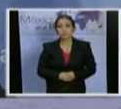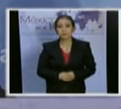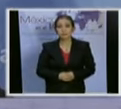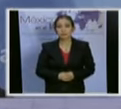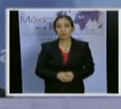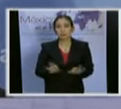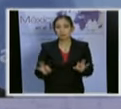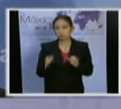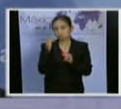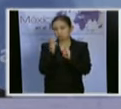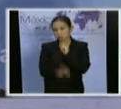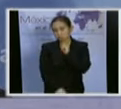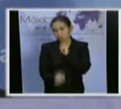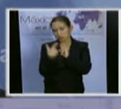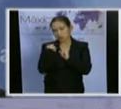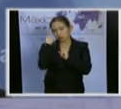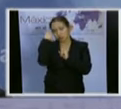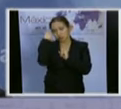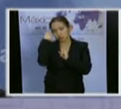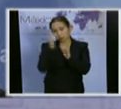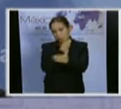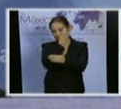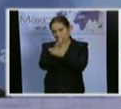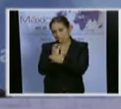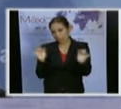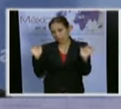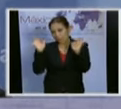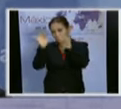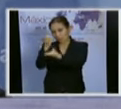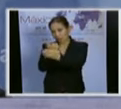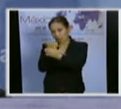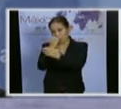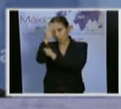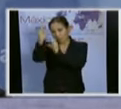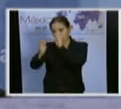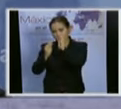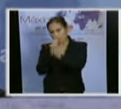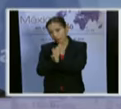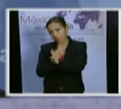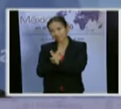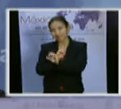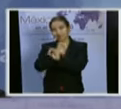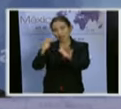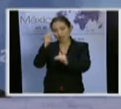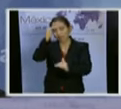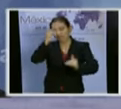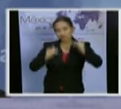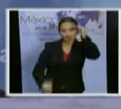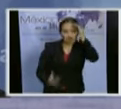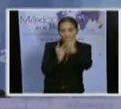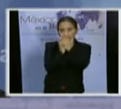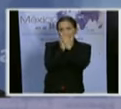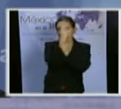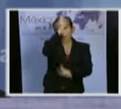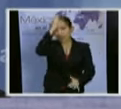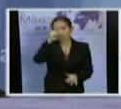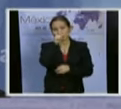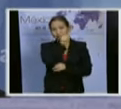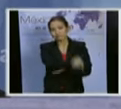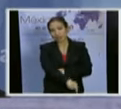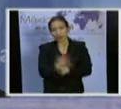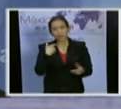La conclusión que sacábamos después de nuestra asistencia al Foro Económico Mundial fue que evidentemente la desigualdad extrema está